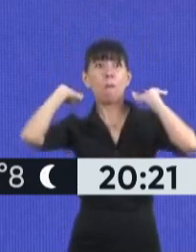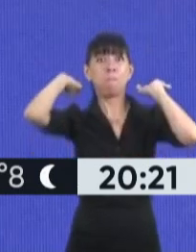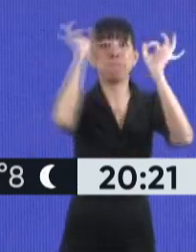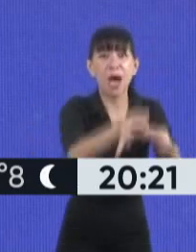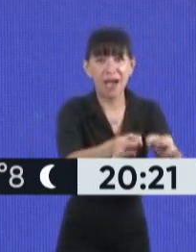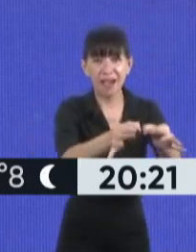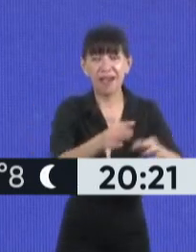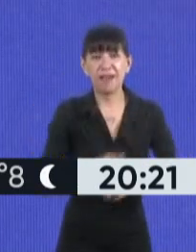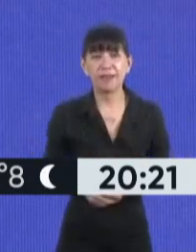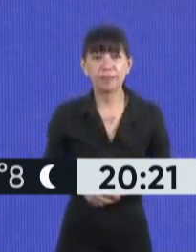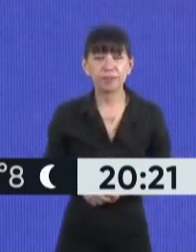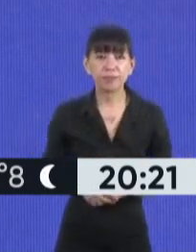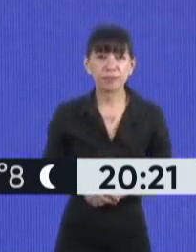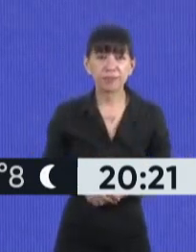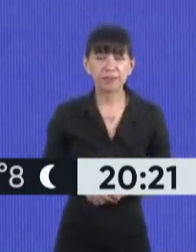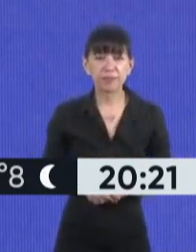La frase